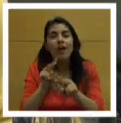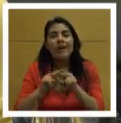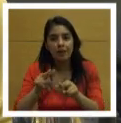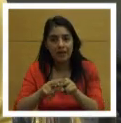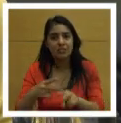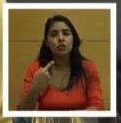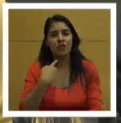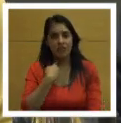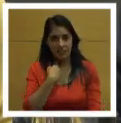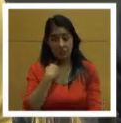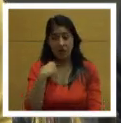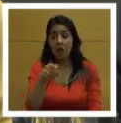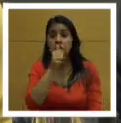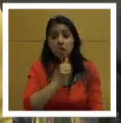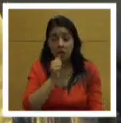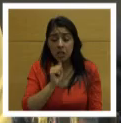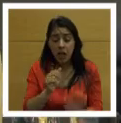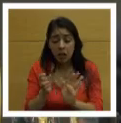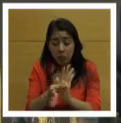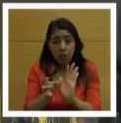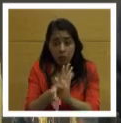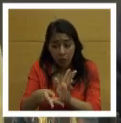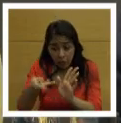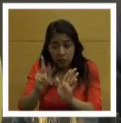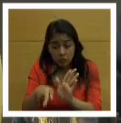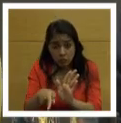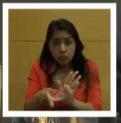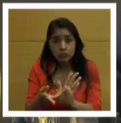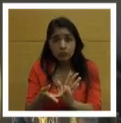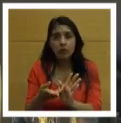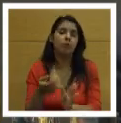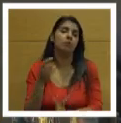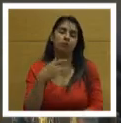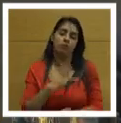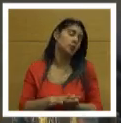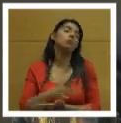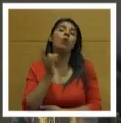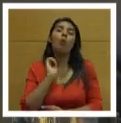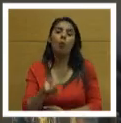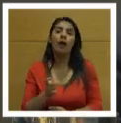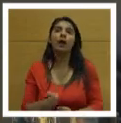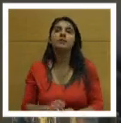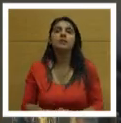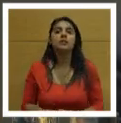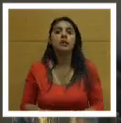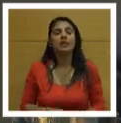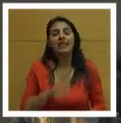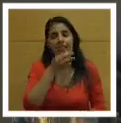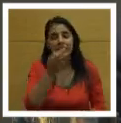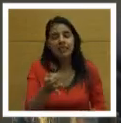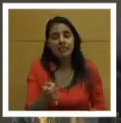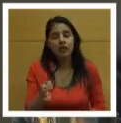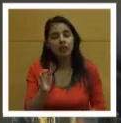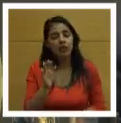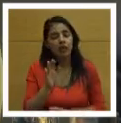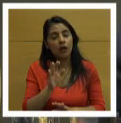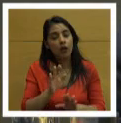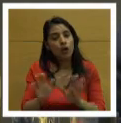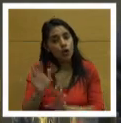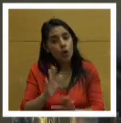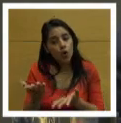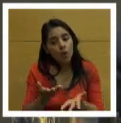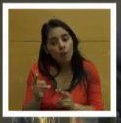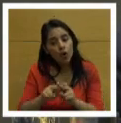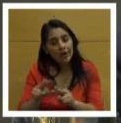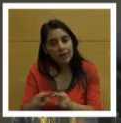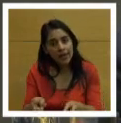fue vulnerada en sus derechos. Y por lo tanto, un juez, por ejemplo, también un caso, establece como una medida reparatoria al